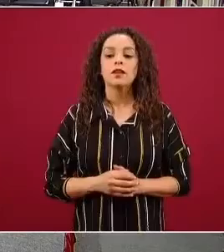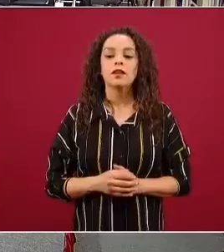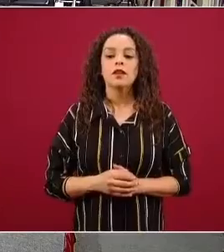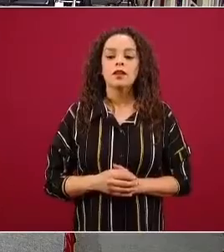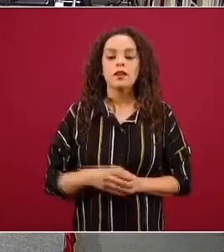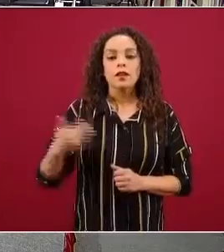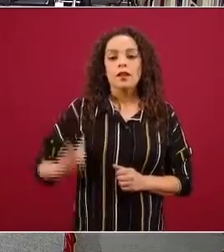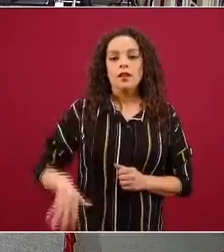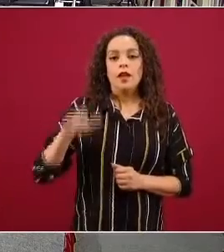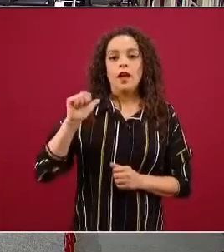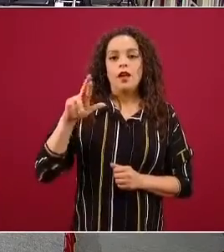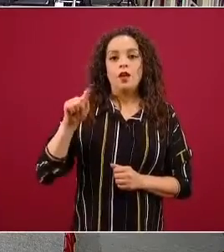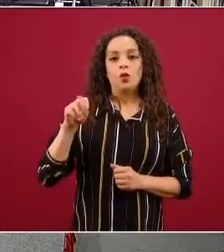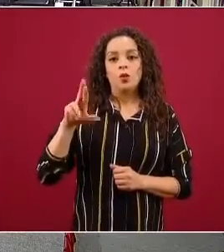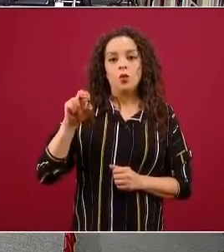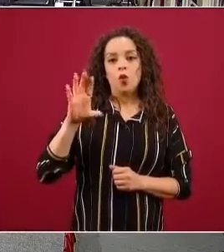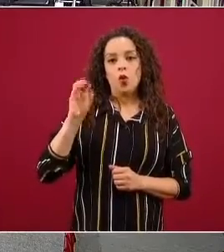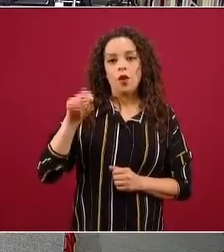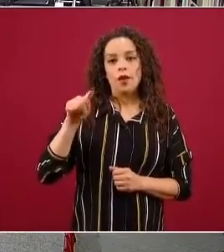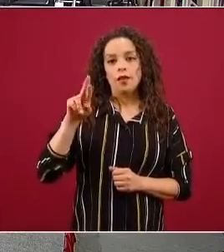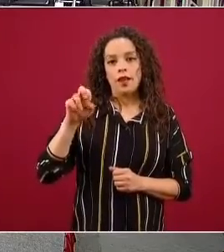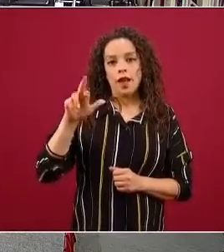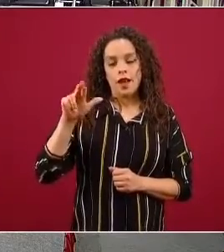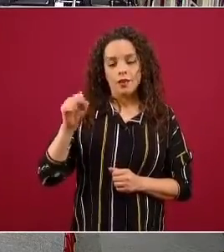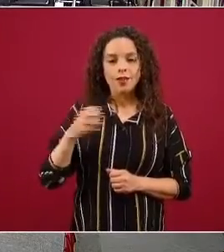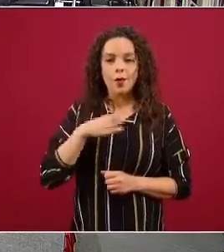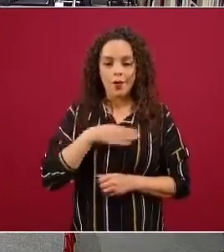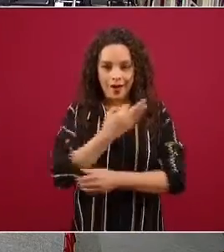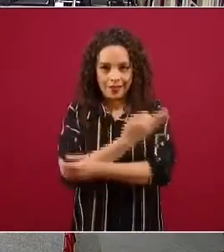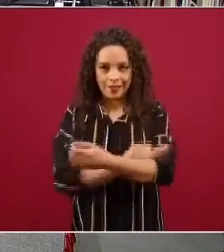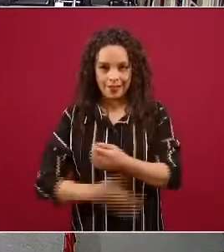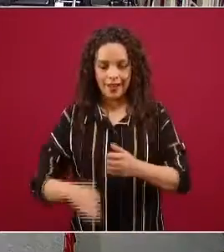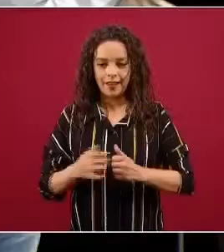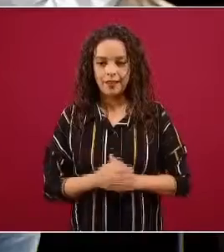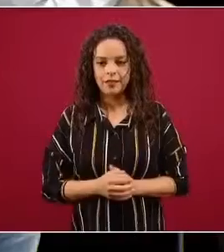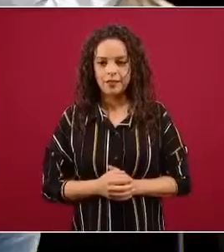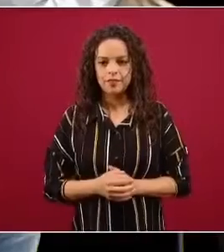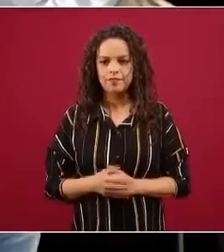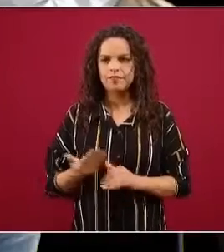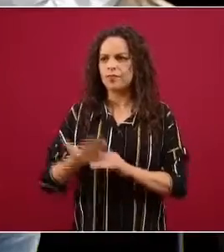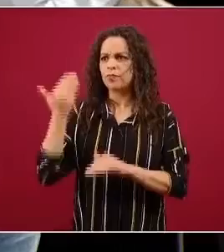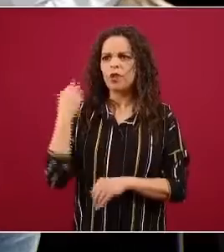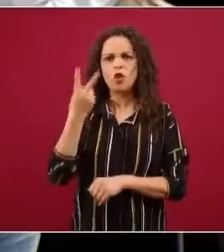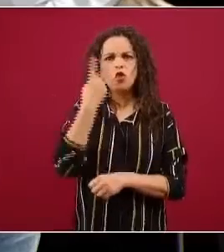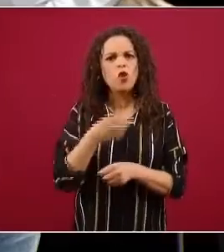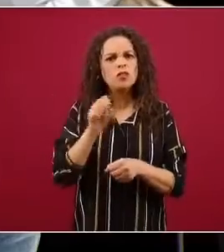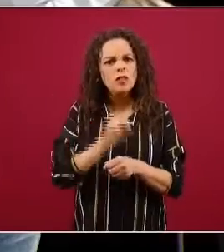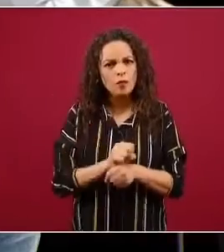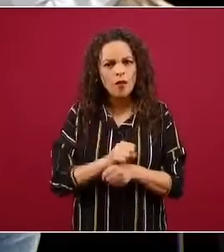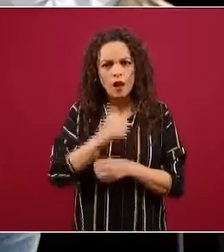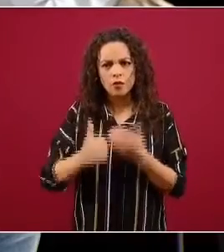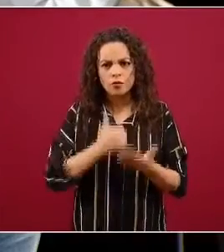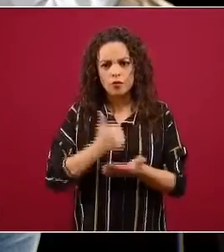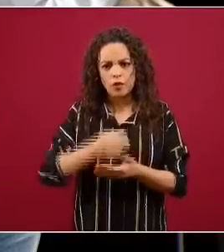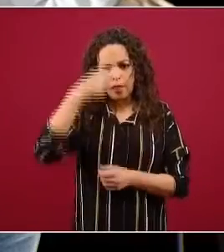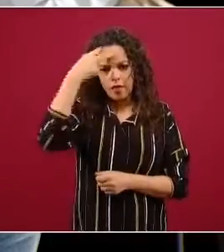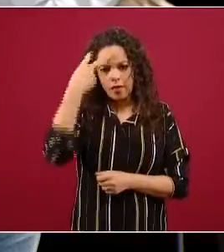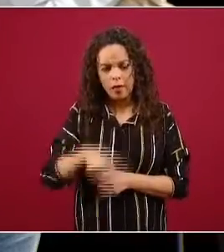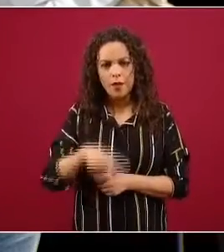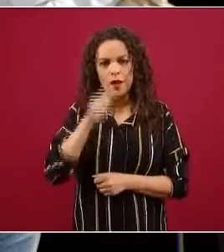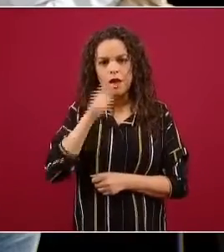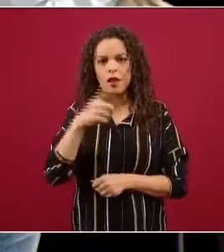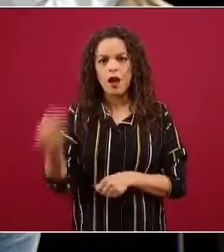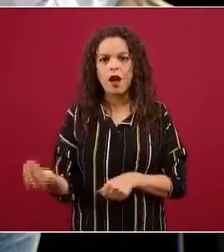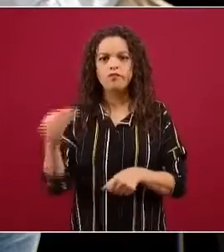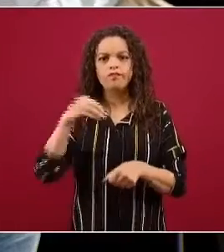Gracias. Arturo Contreras, de Pie Página. Buenas tardes. Hace como 2 semanas la Ciudad de México implementó este nuevo programa de detección